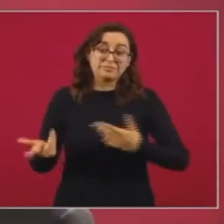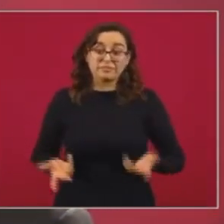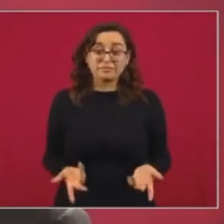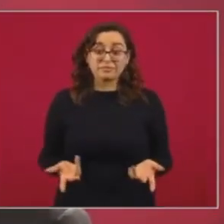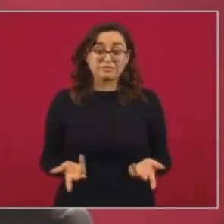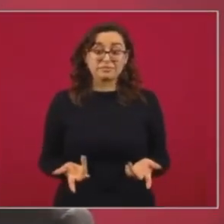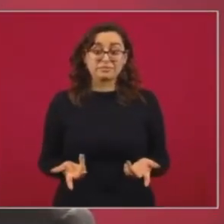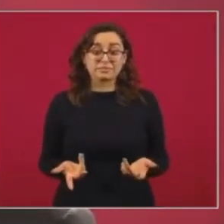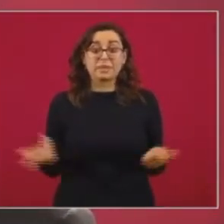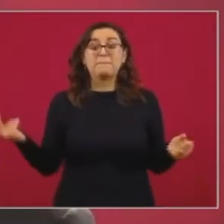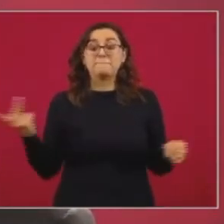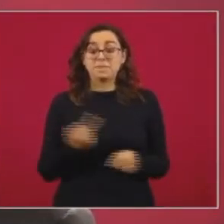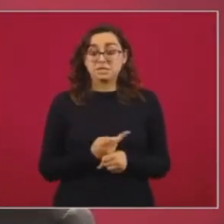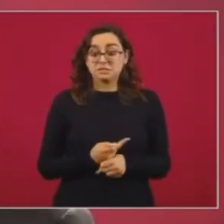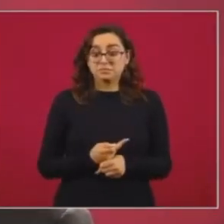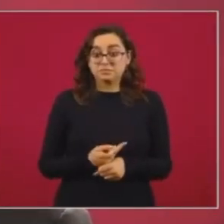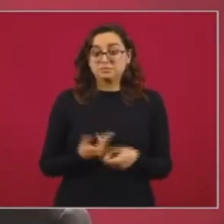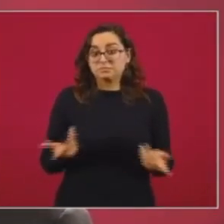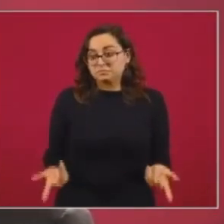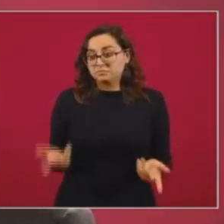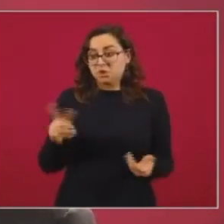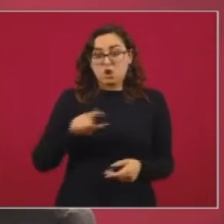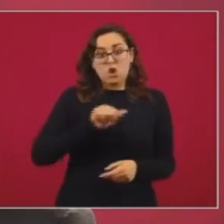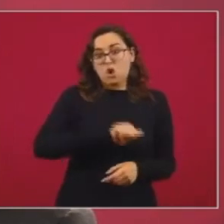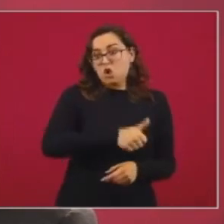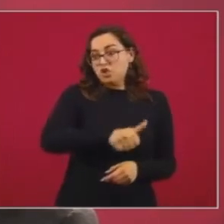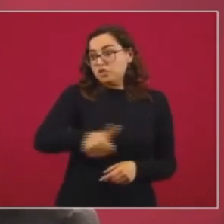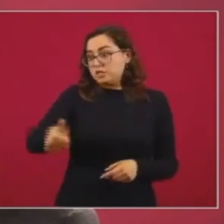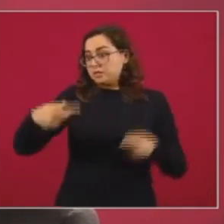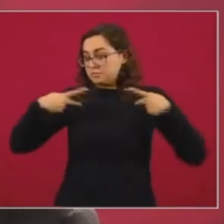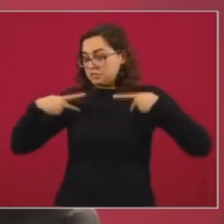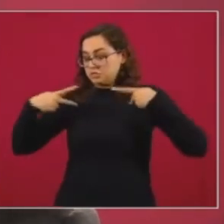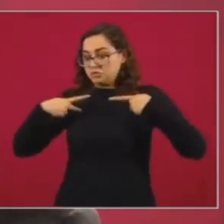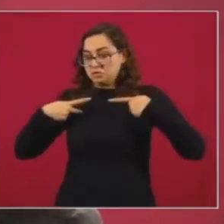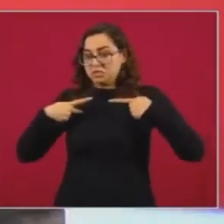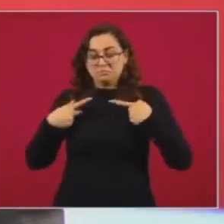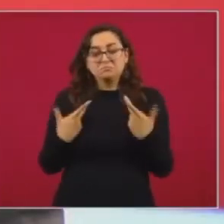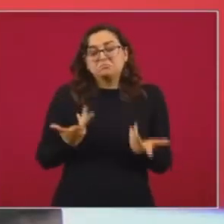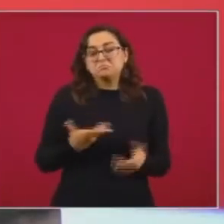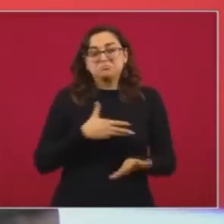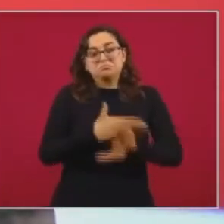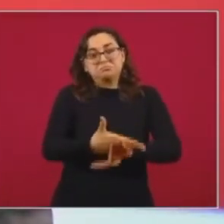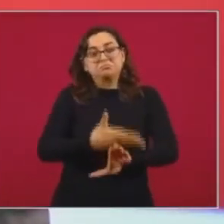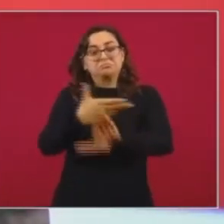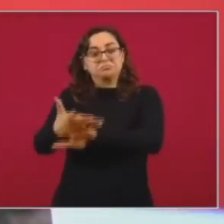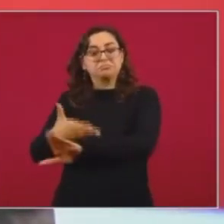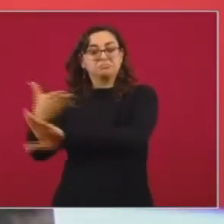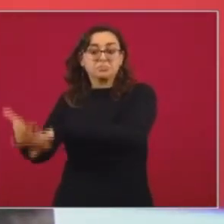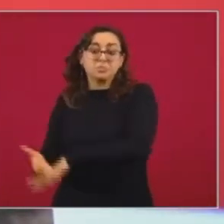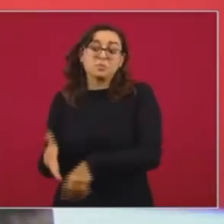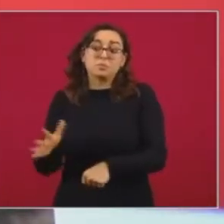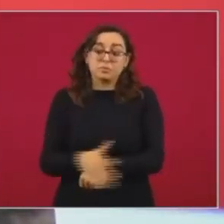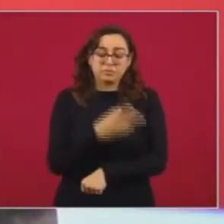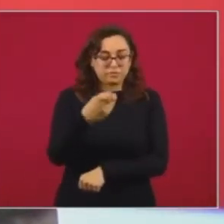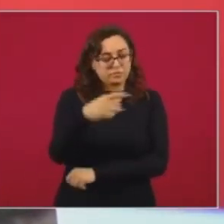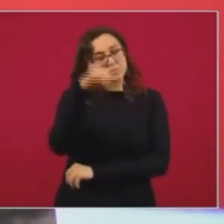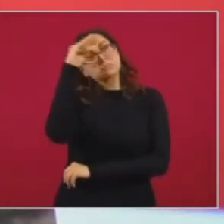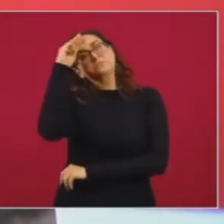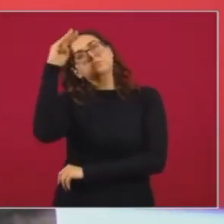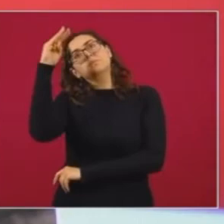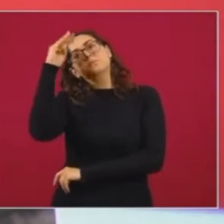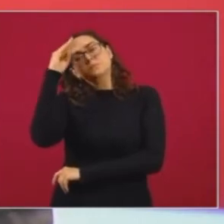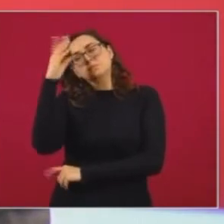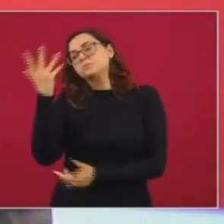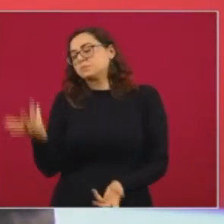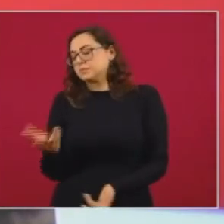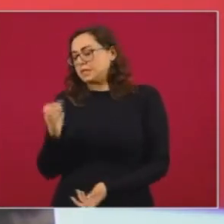le llaman externalidades negativas. Entonces, el debate filosófico, el debate ético,